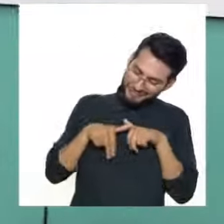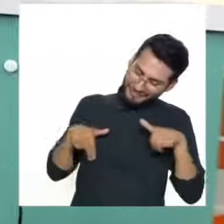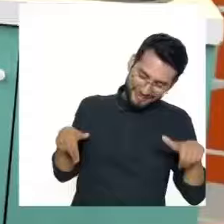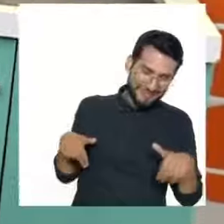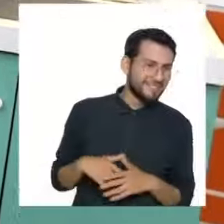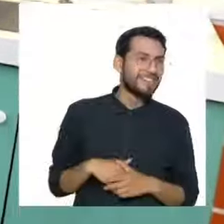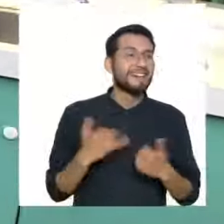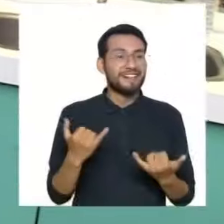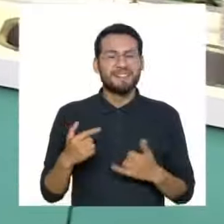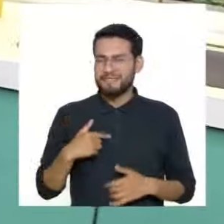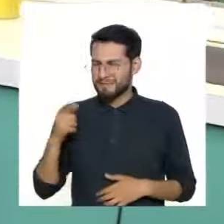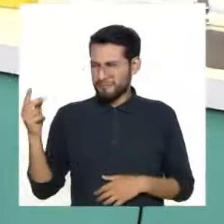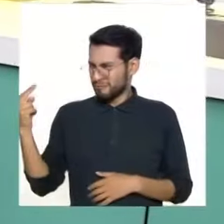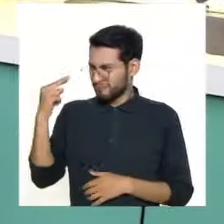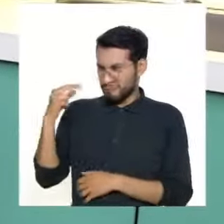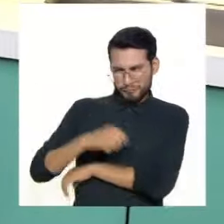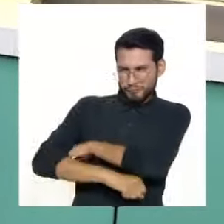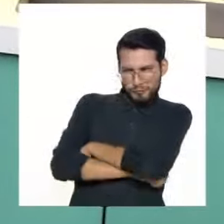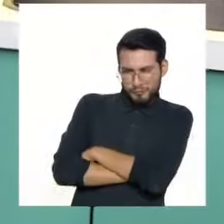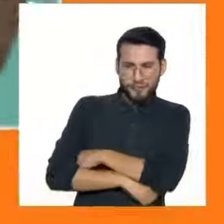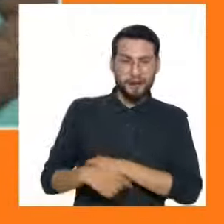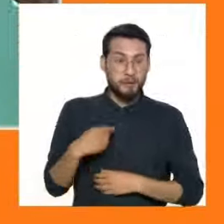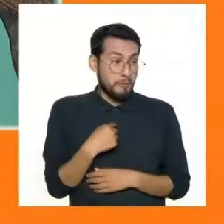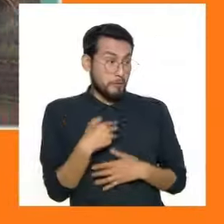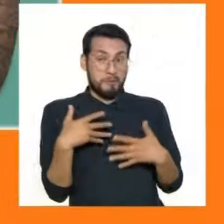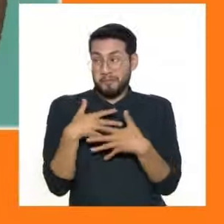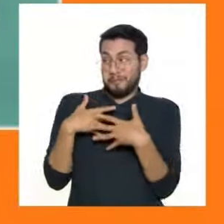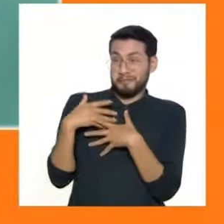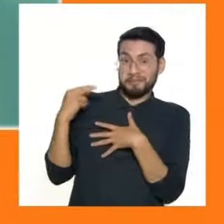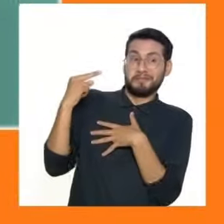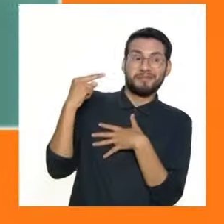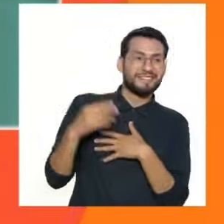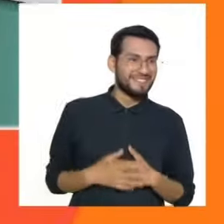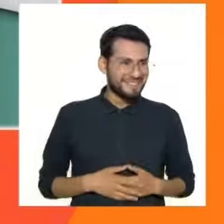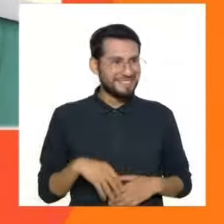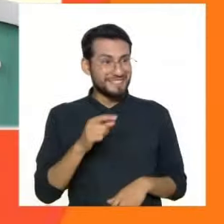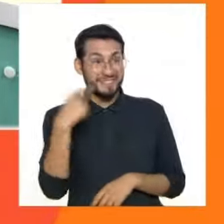ah tú miras así como que saca